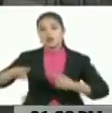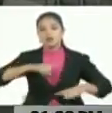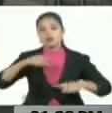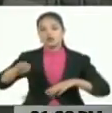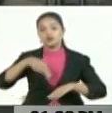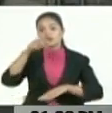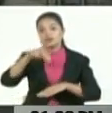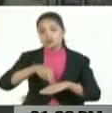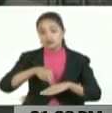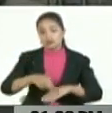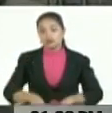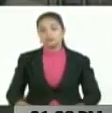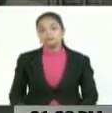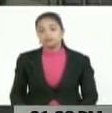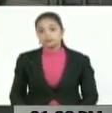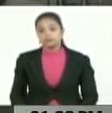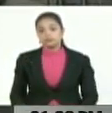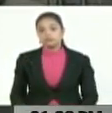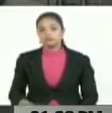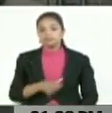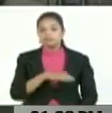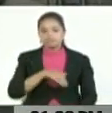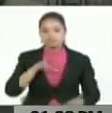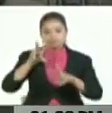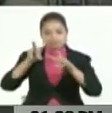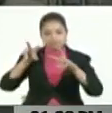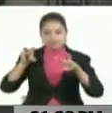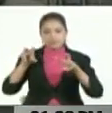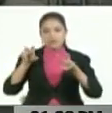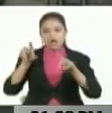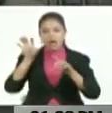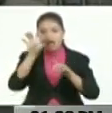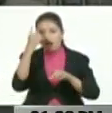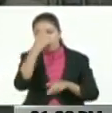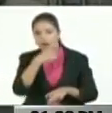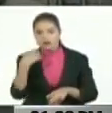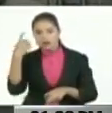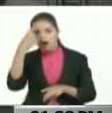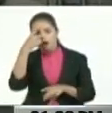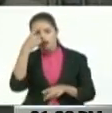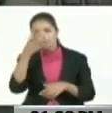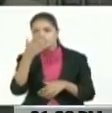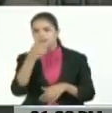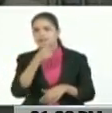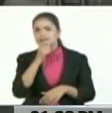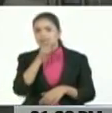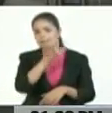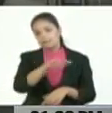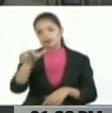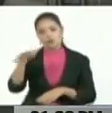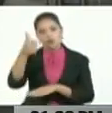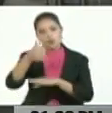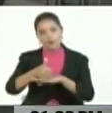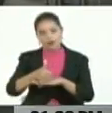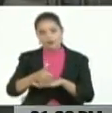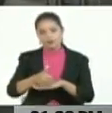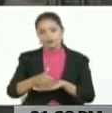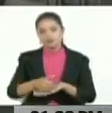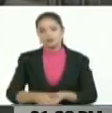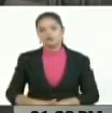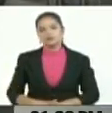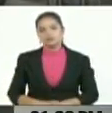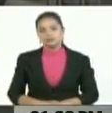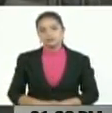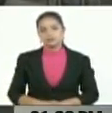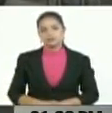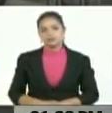de Criminalística, establecer por análisis de rostro y el AFIS criminal los responsables de la intervención